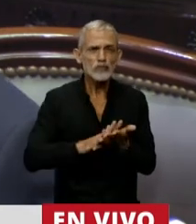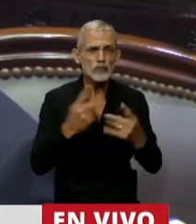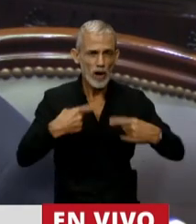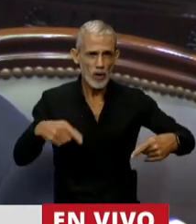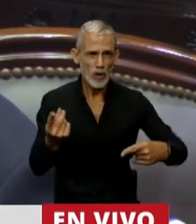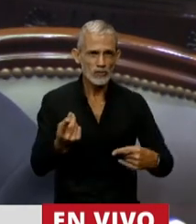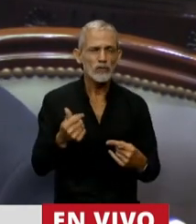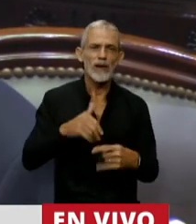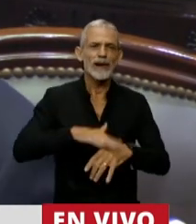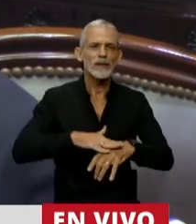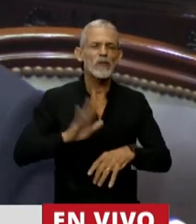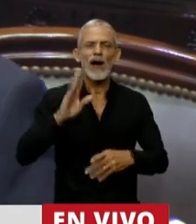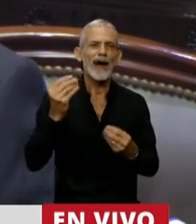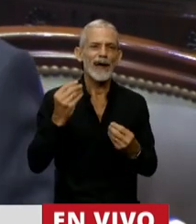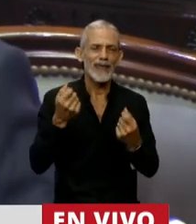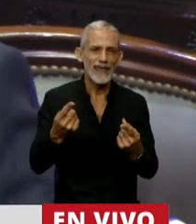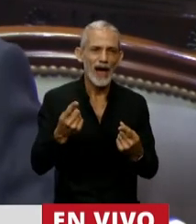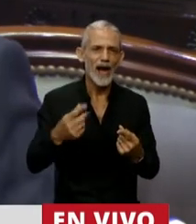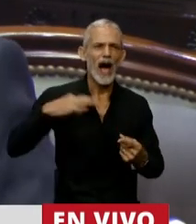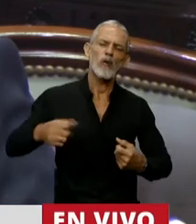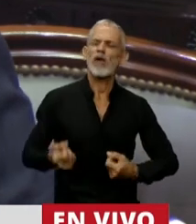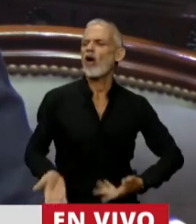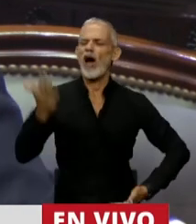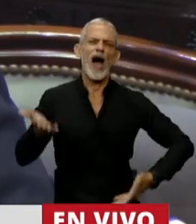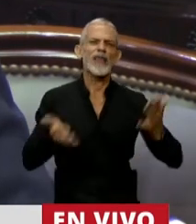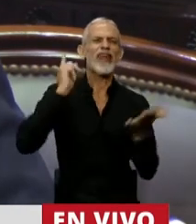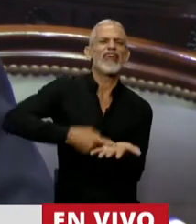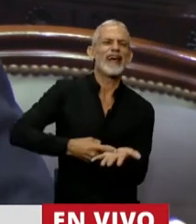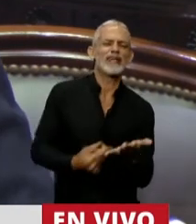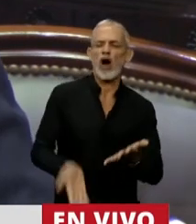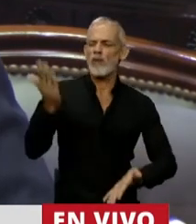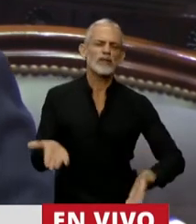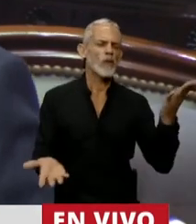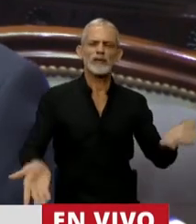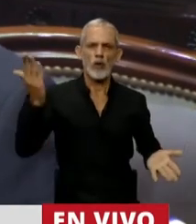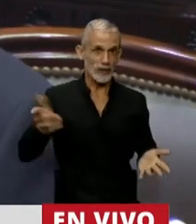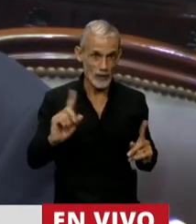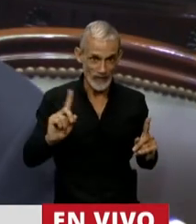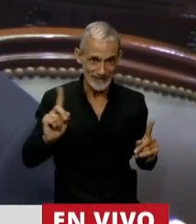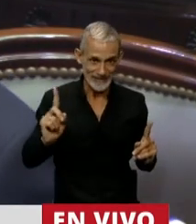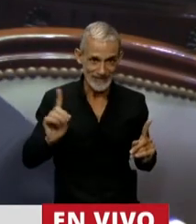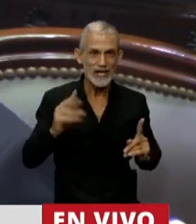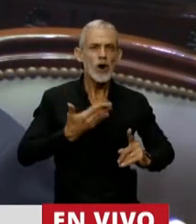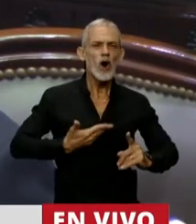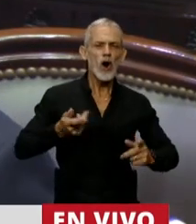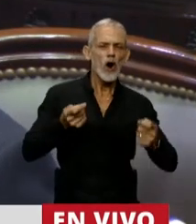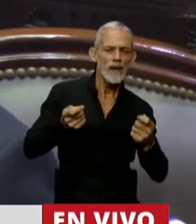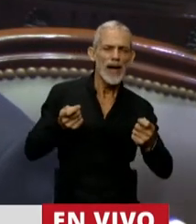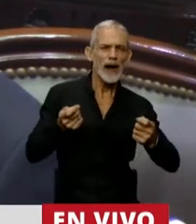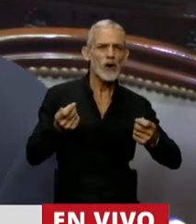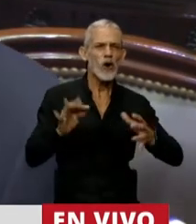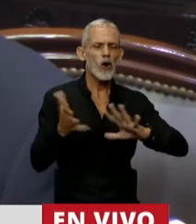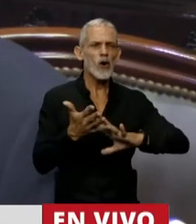no es dar aumentos por decreto hacerse cargo de gobernar este país